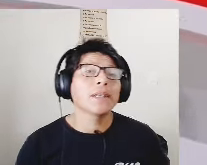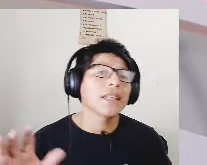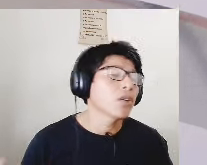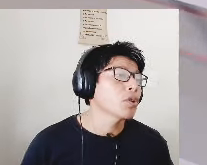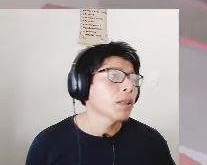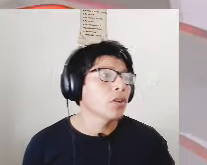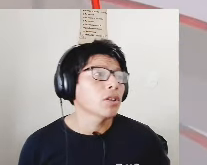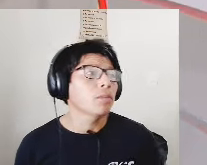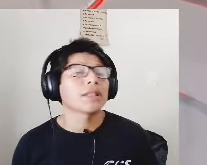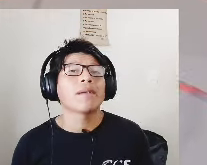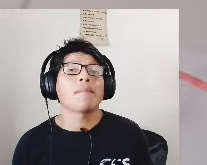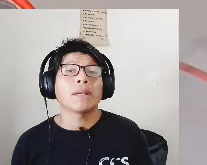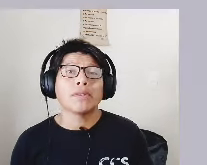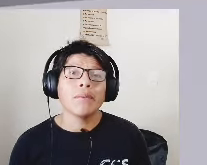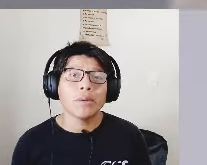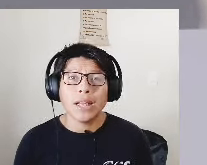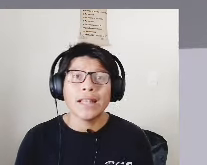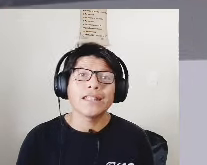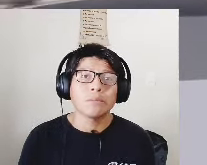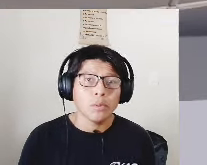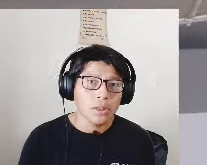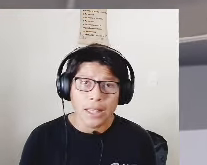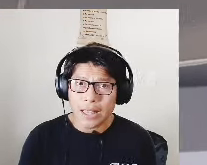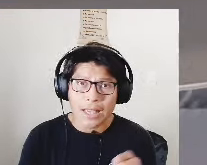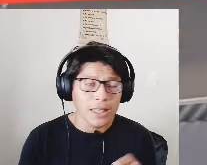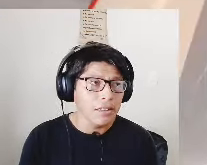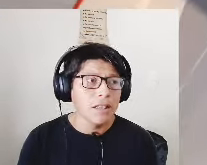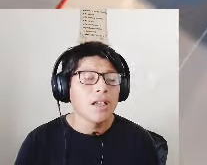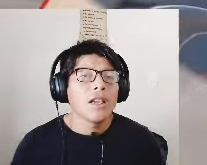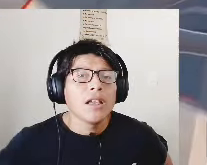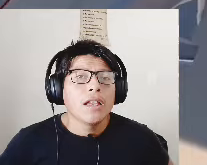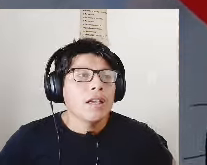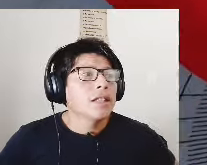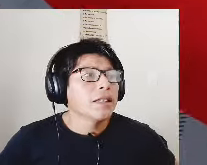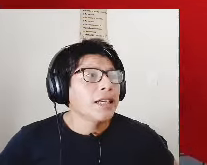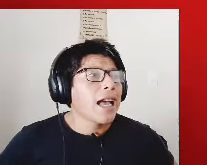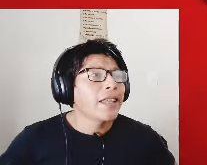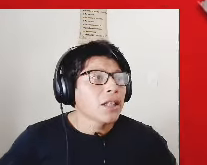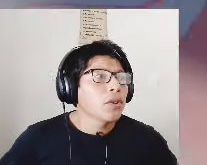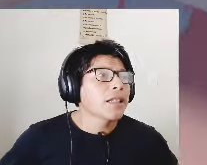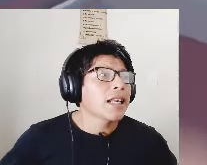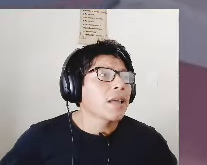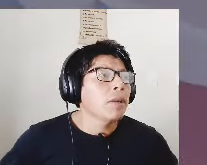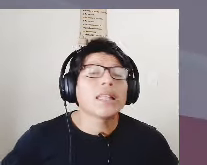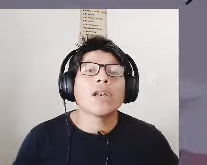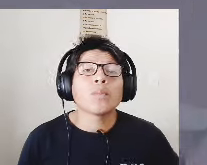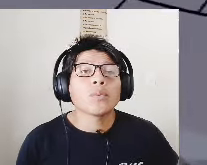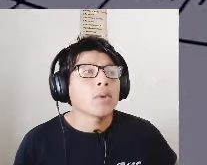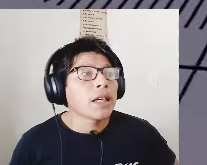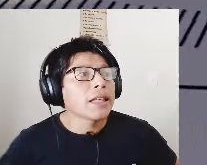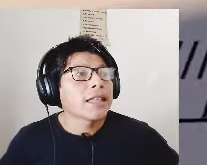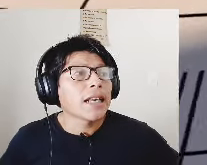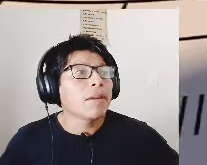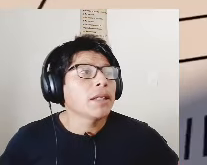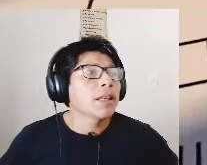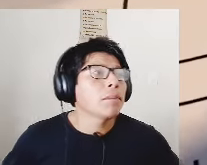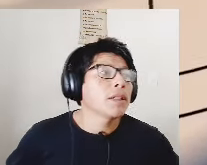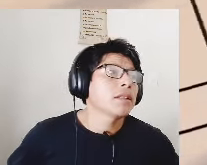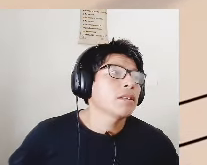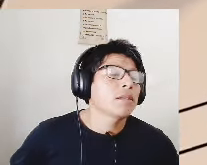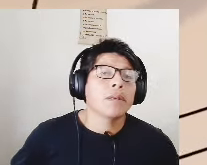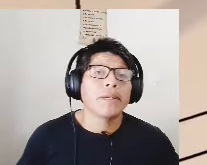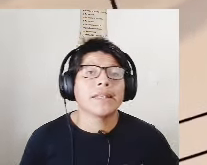2012, después del 2012 pues empezó a haber una disputa ahí, adentro internamente, ruptura